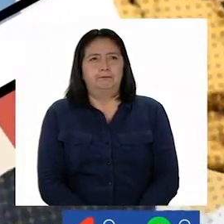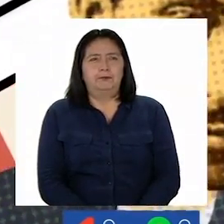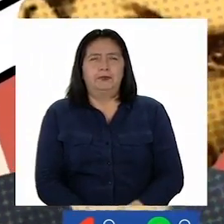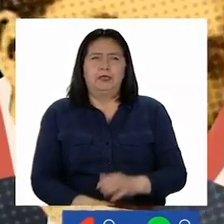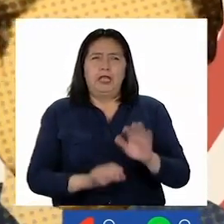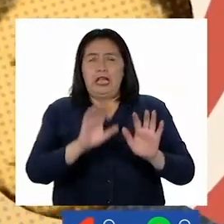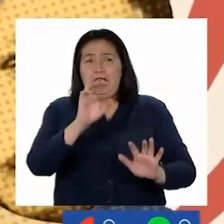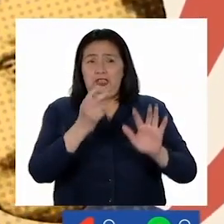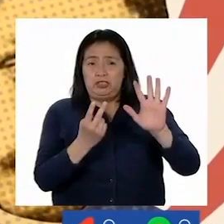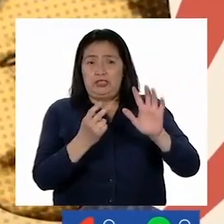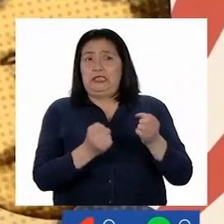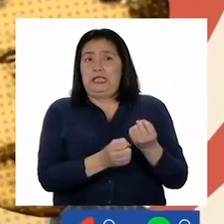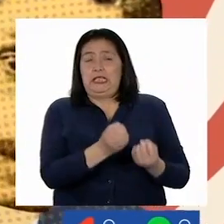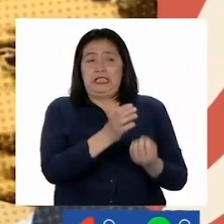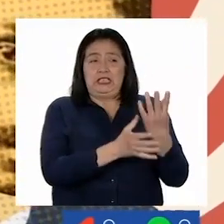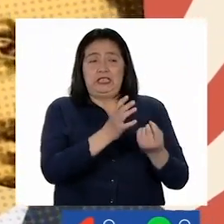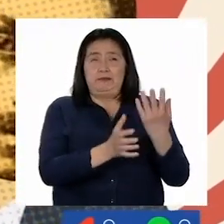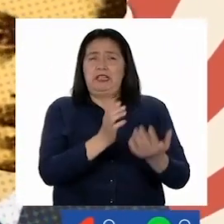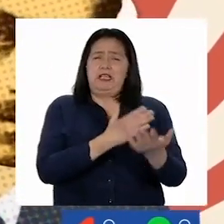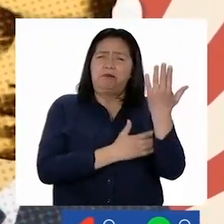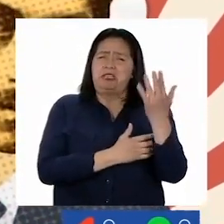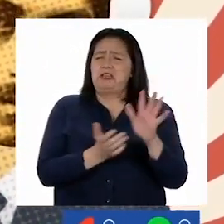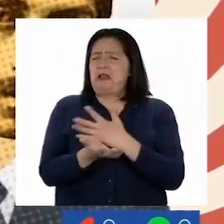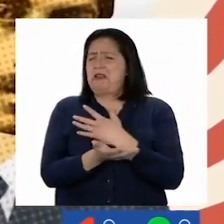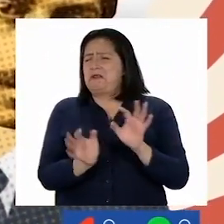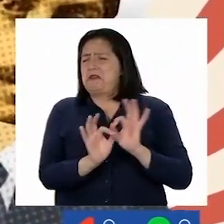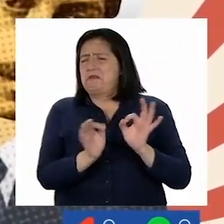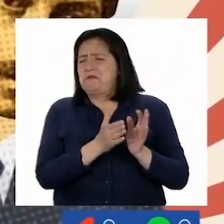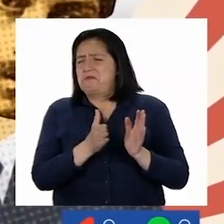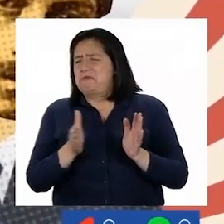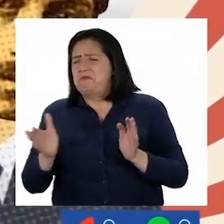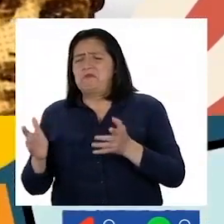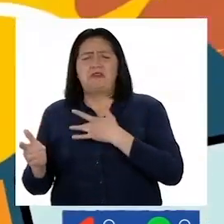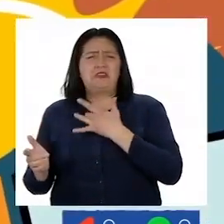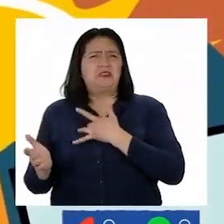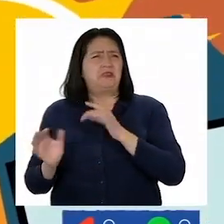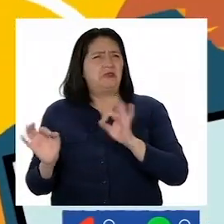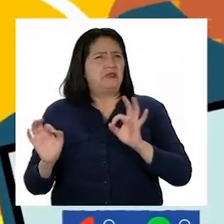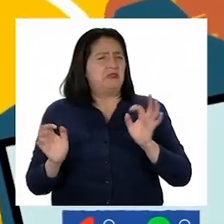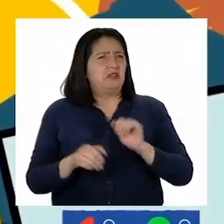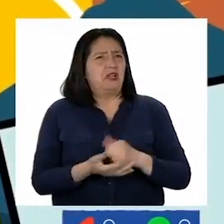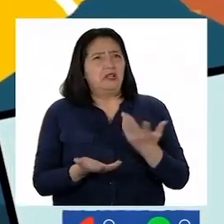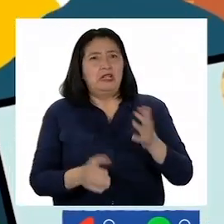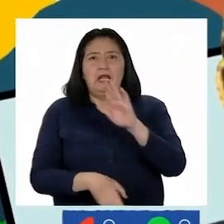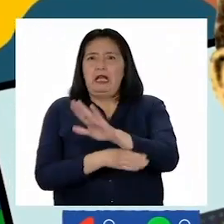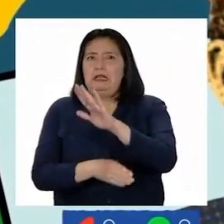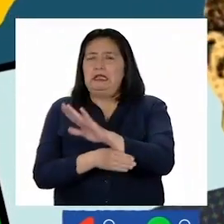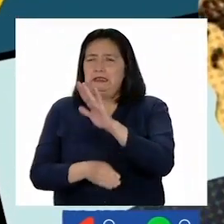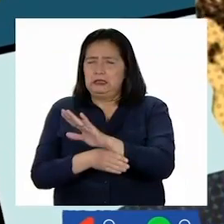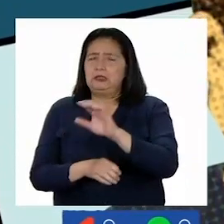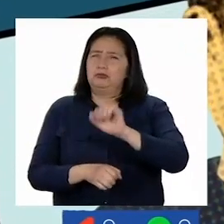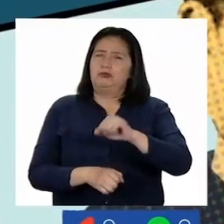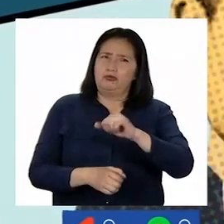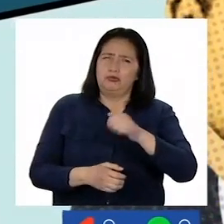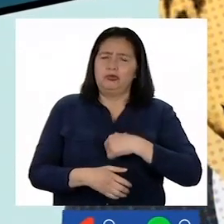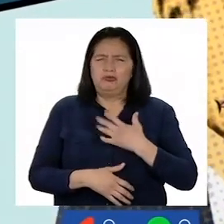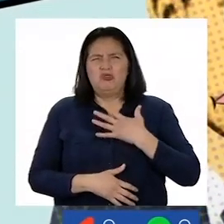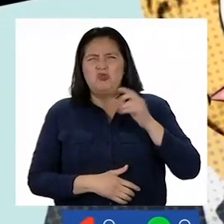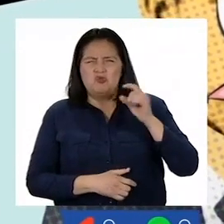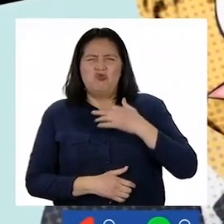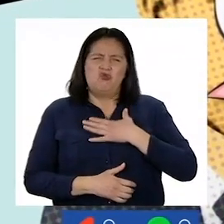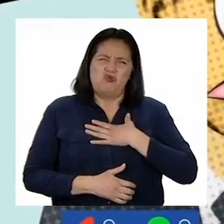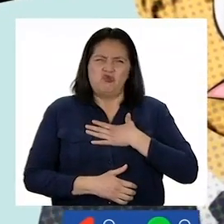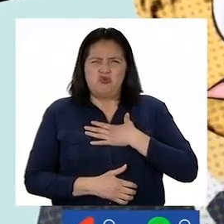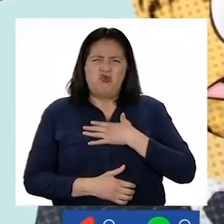Hasta el 17 de septiembre en la mañana no he tenido absolutamente nada. En la tarde de ese día he tenido un ligero malestar